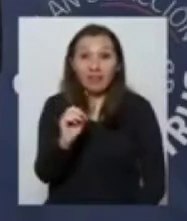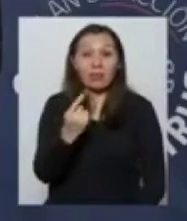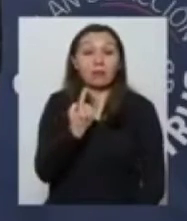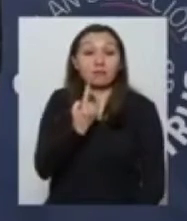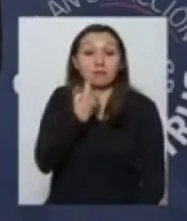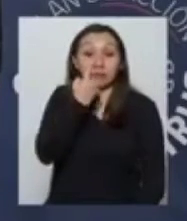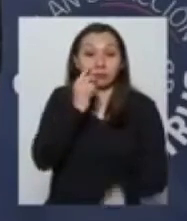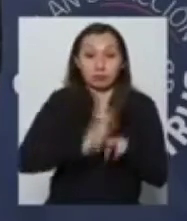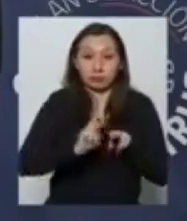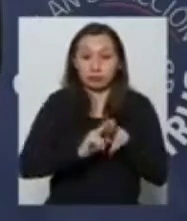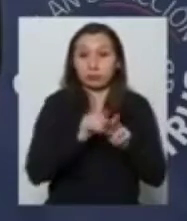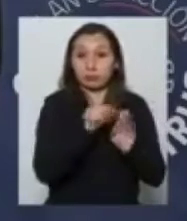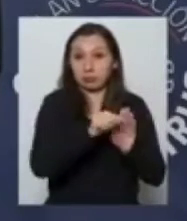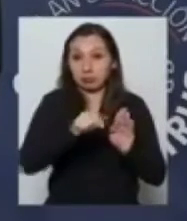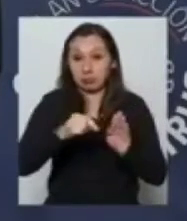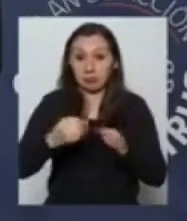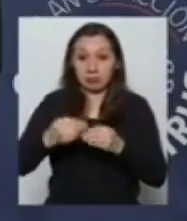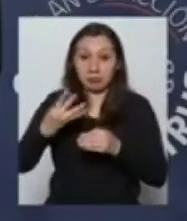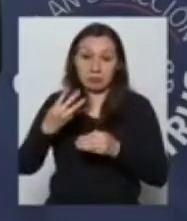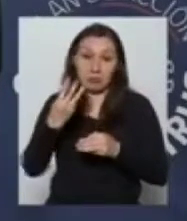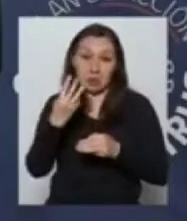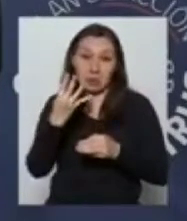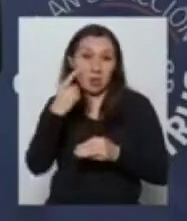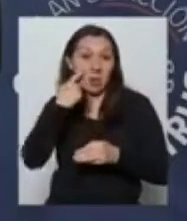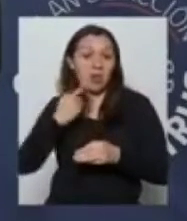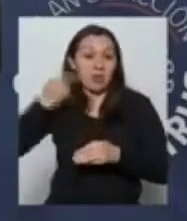exámenes realizados en estos días,